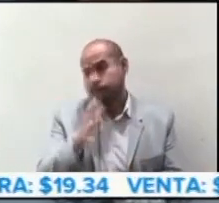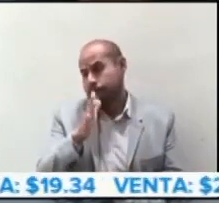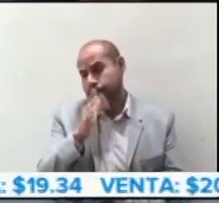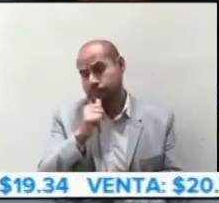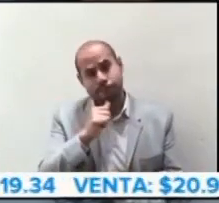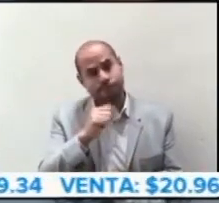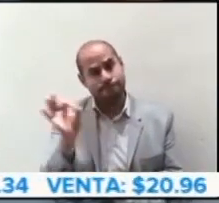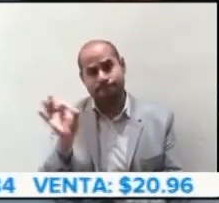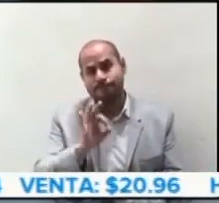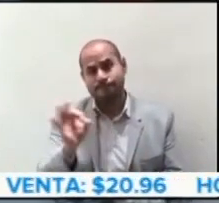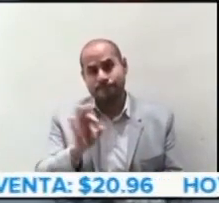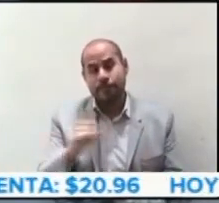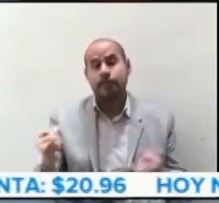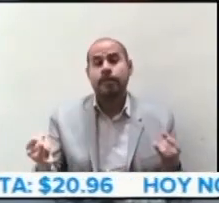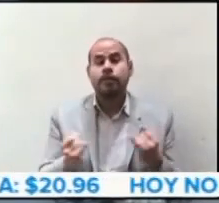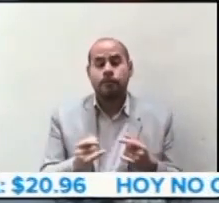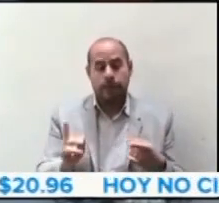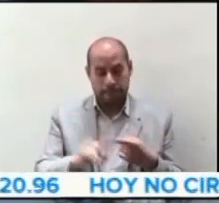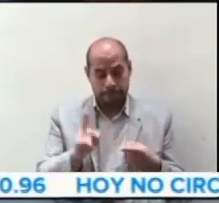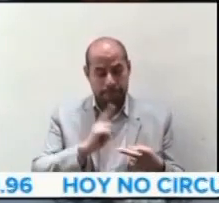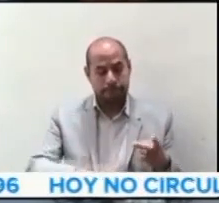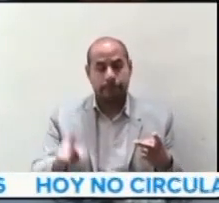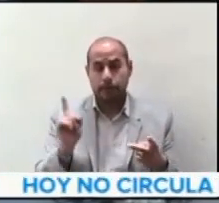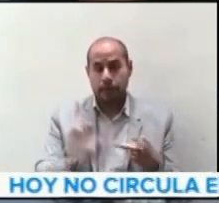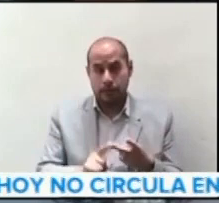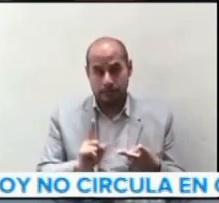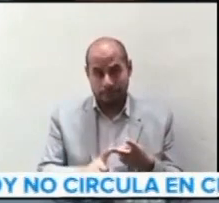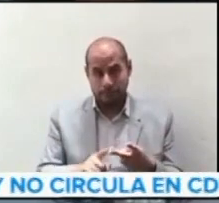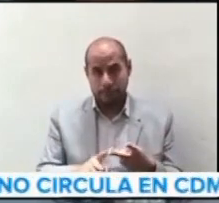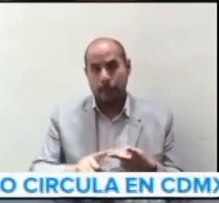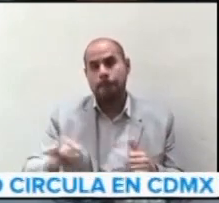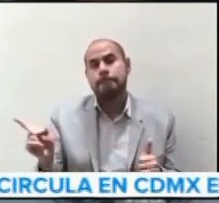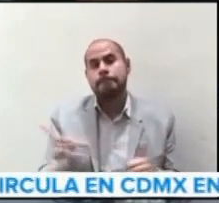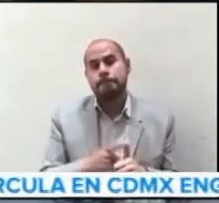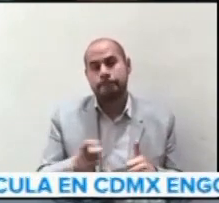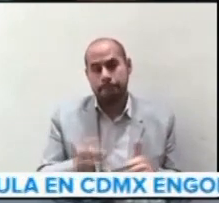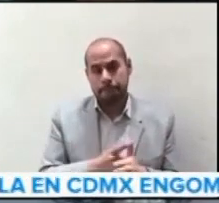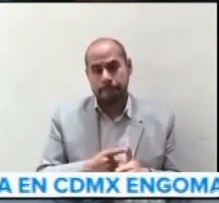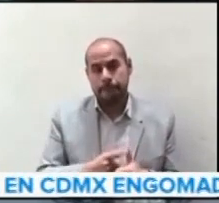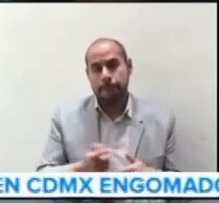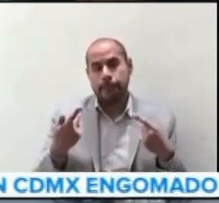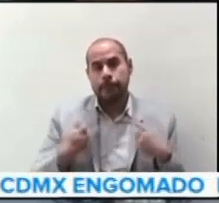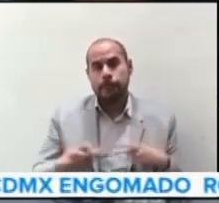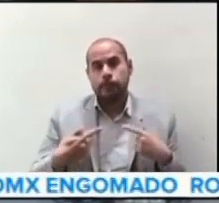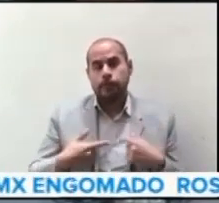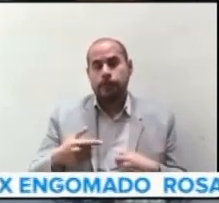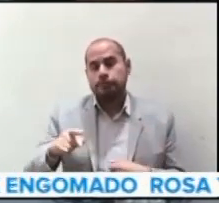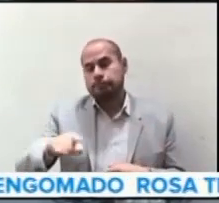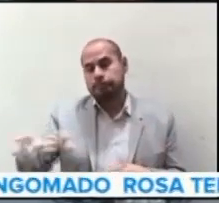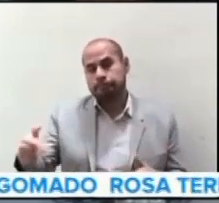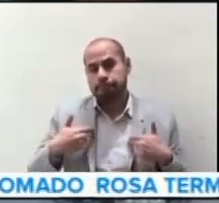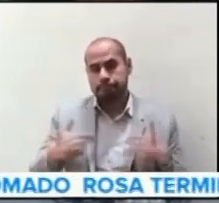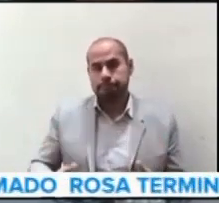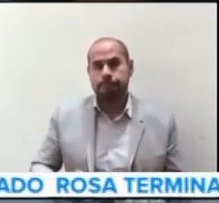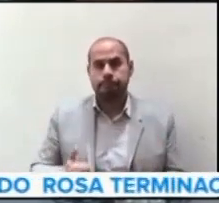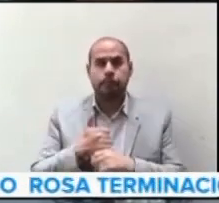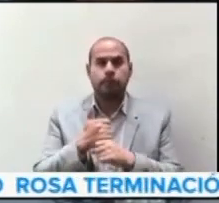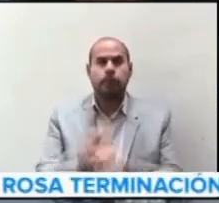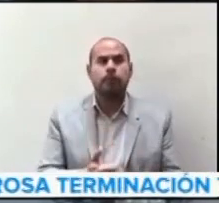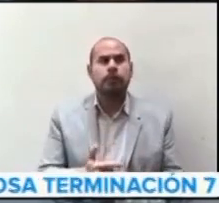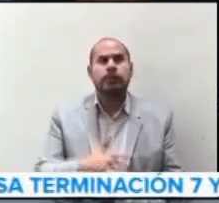mejoría Pero principalmente lo hicimos pensando en el humano que sufre